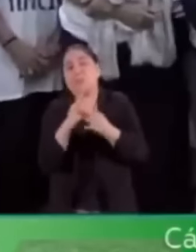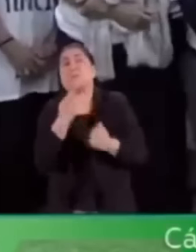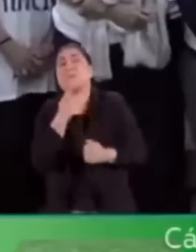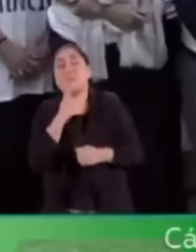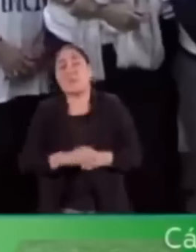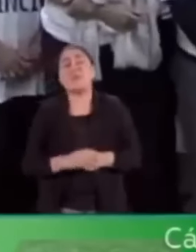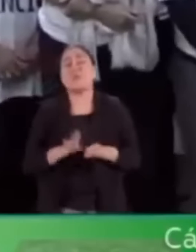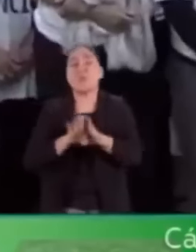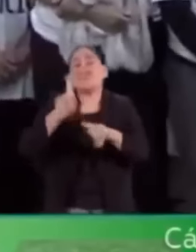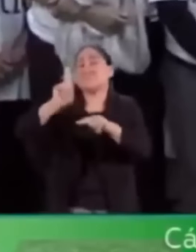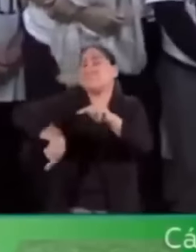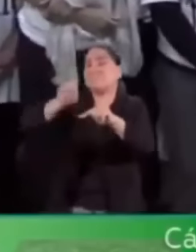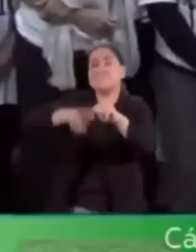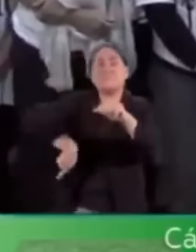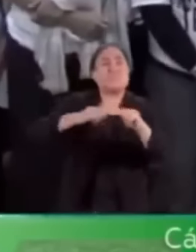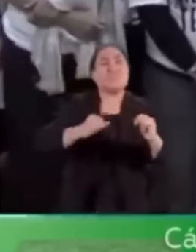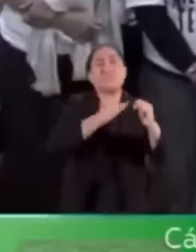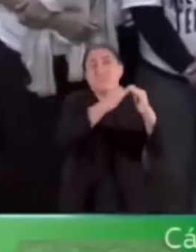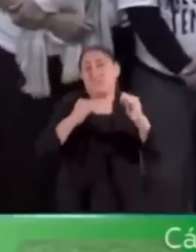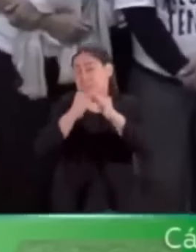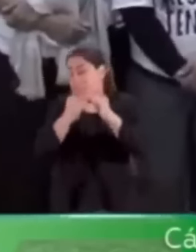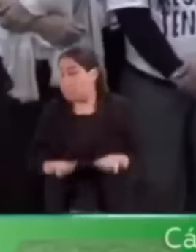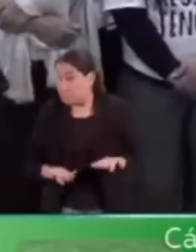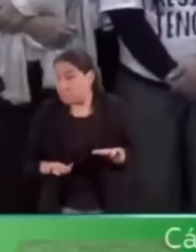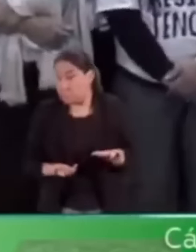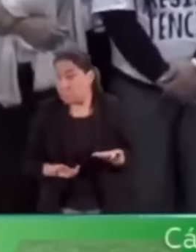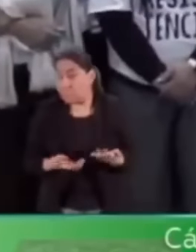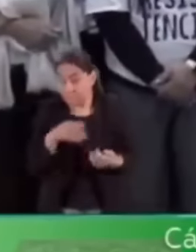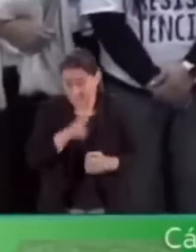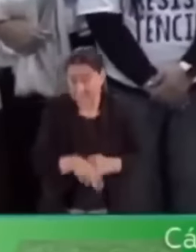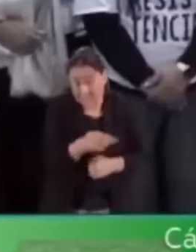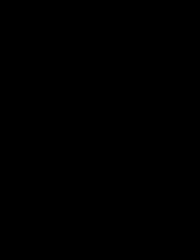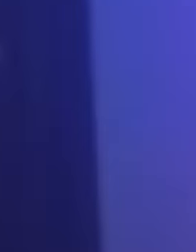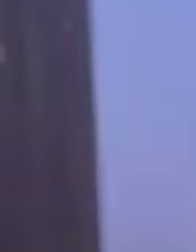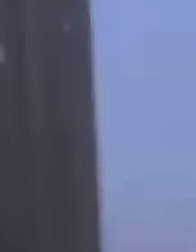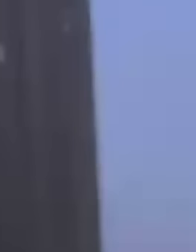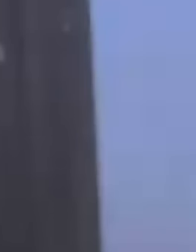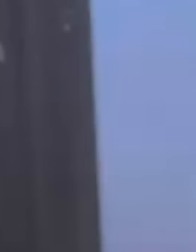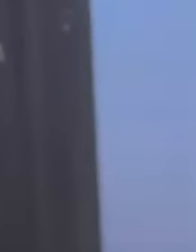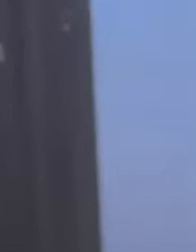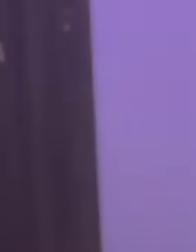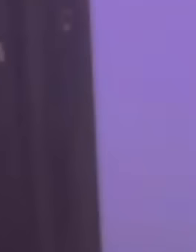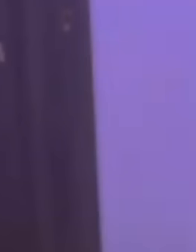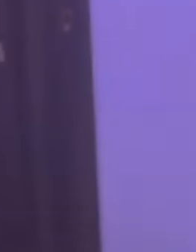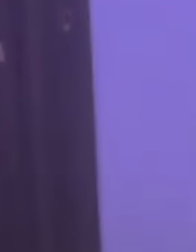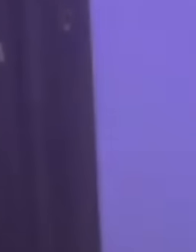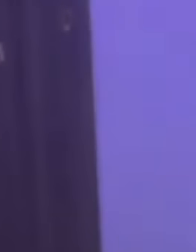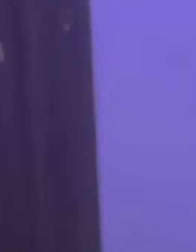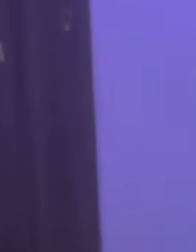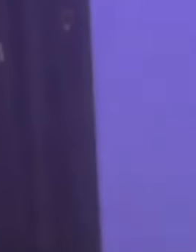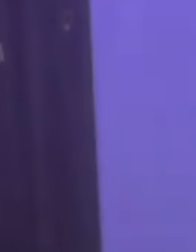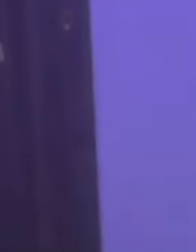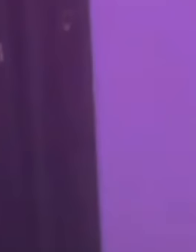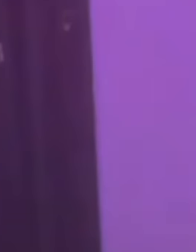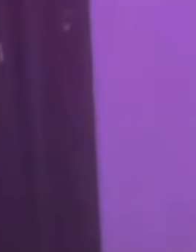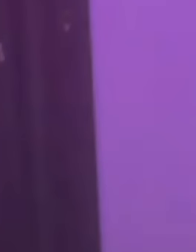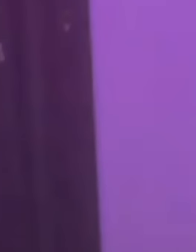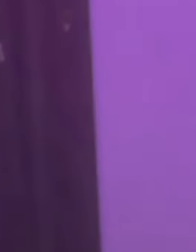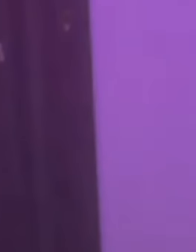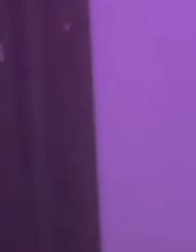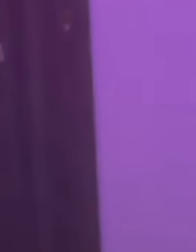hubieran callado la boca. Ojalá y nos hubieran callado la boca. Pero no. Esto simplemente no ha pasado. Y tan no ha